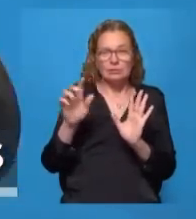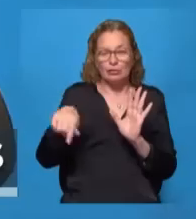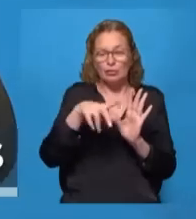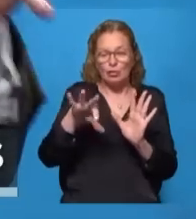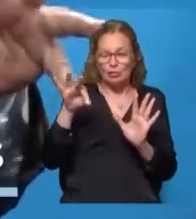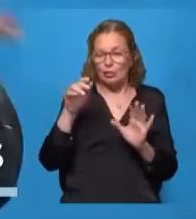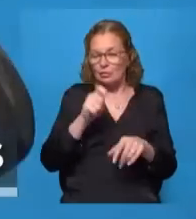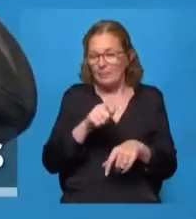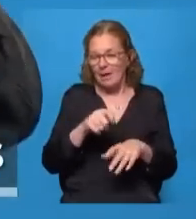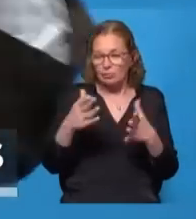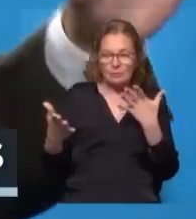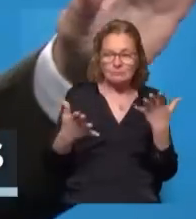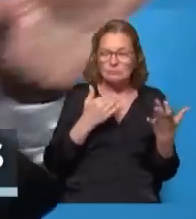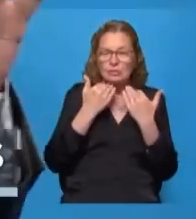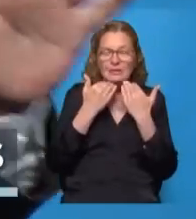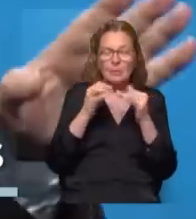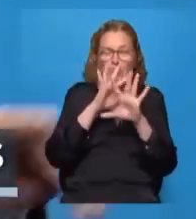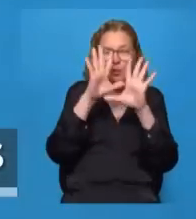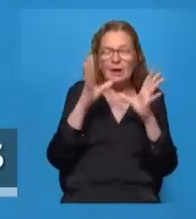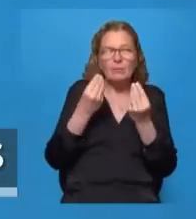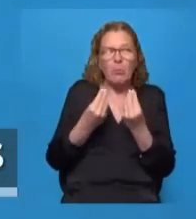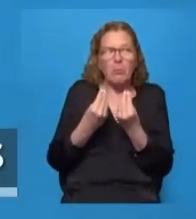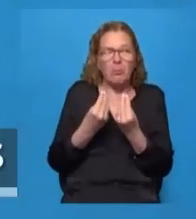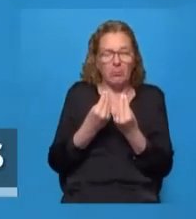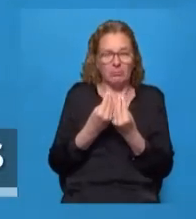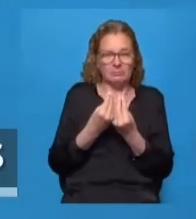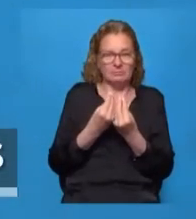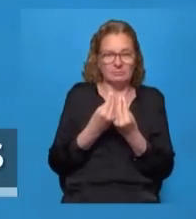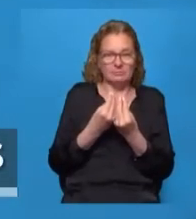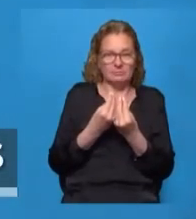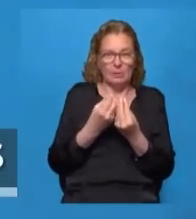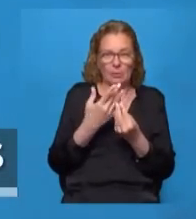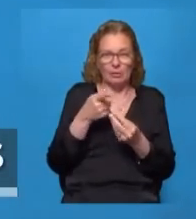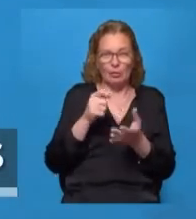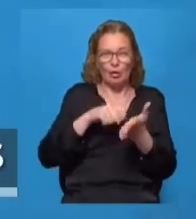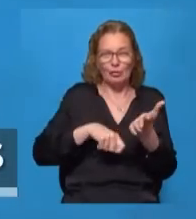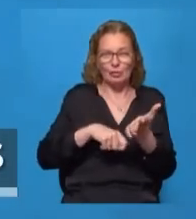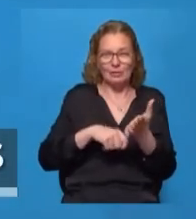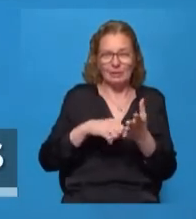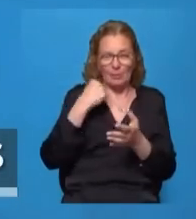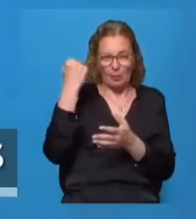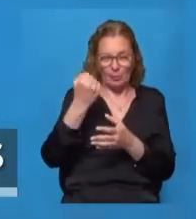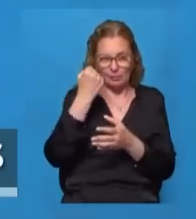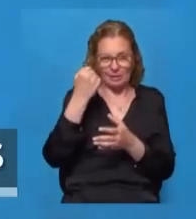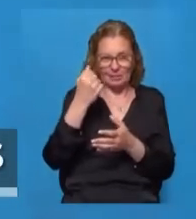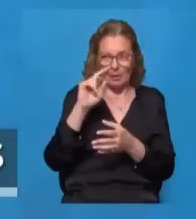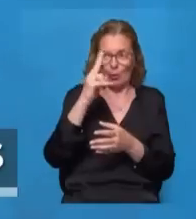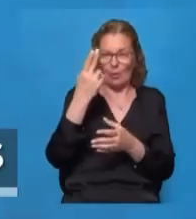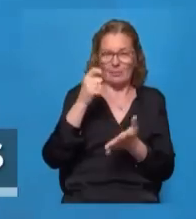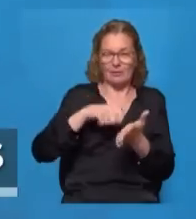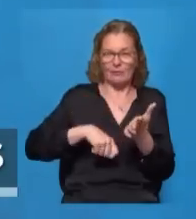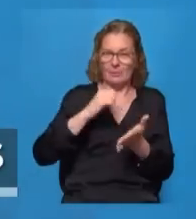se remató no se sabe nunca quedó claro en qué condiciones bueno esos contratos de Gran importancia para el país que se hayan